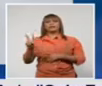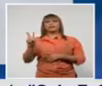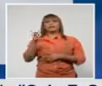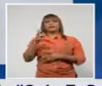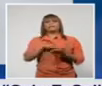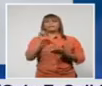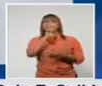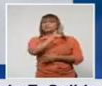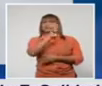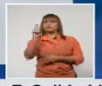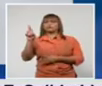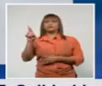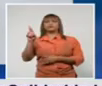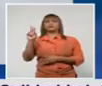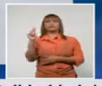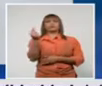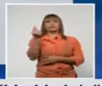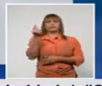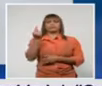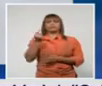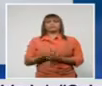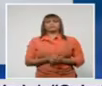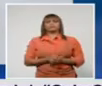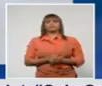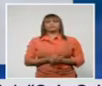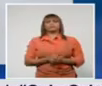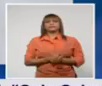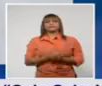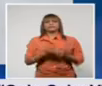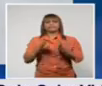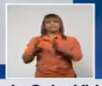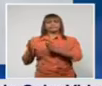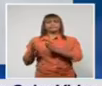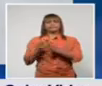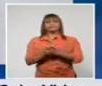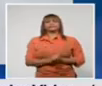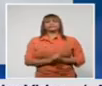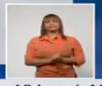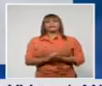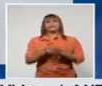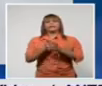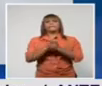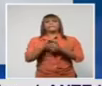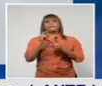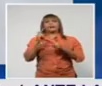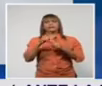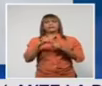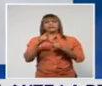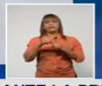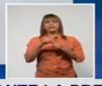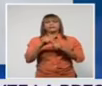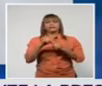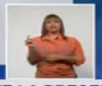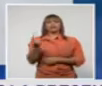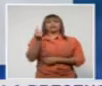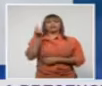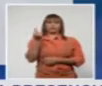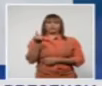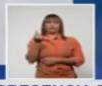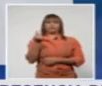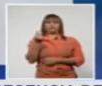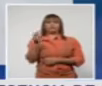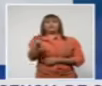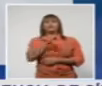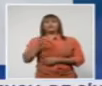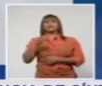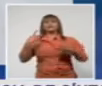la Revolución con 1. Pasemos a otros territorios del país. El caso de la provincia de Matanzas es del